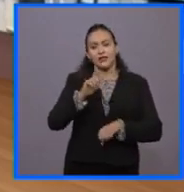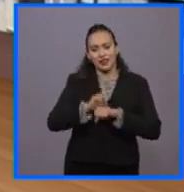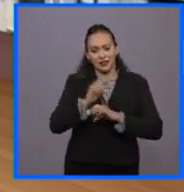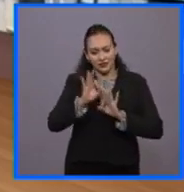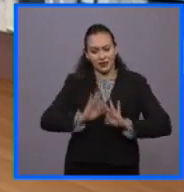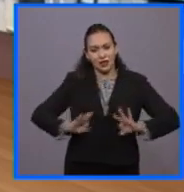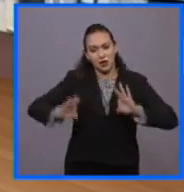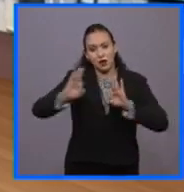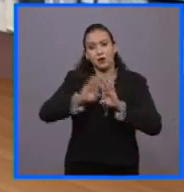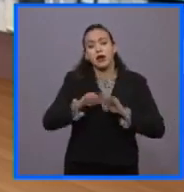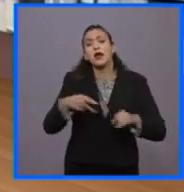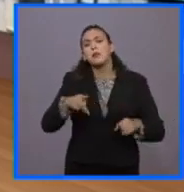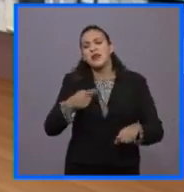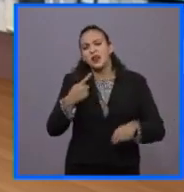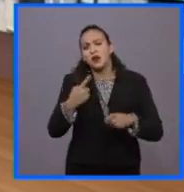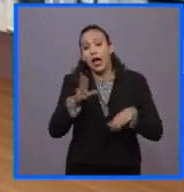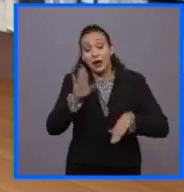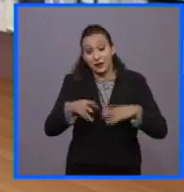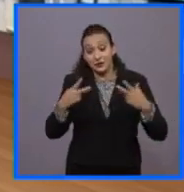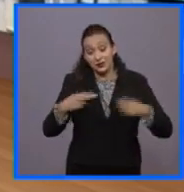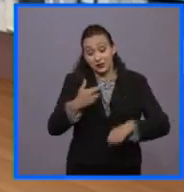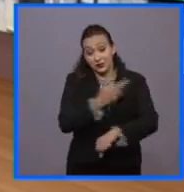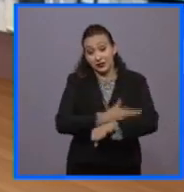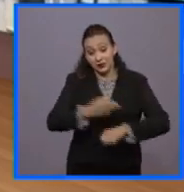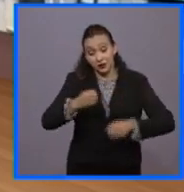encuentran bajo procesos judiciales en México.